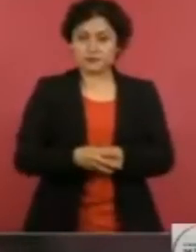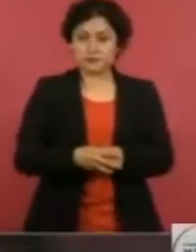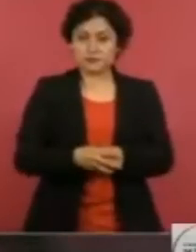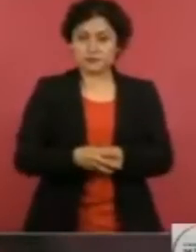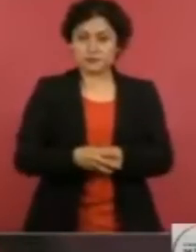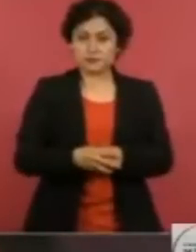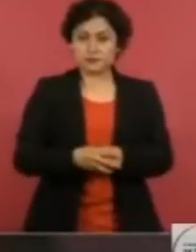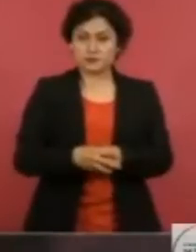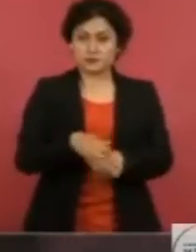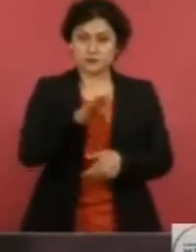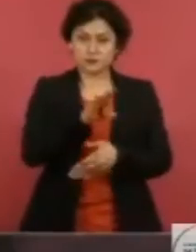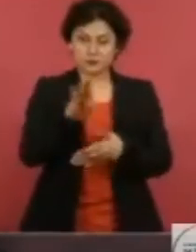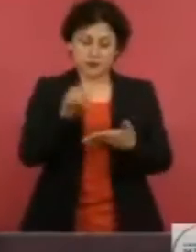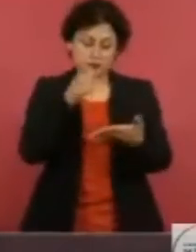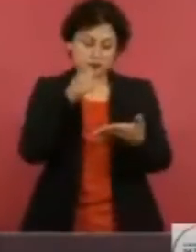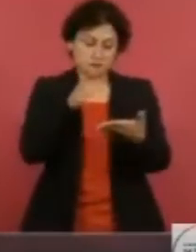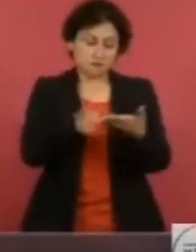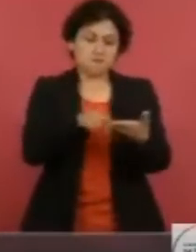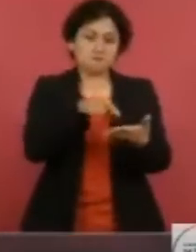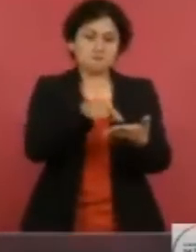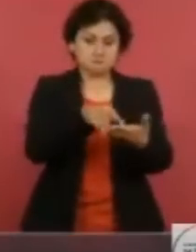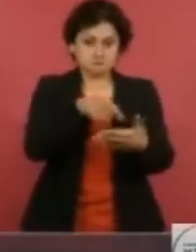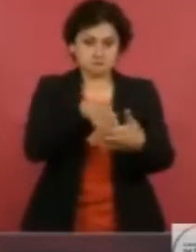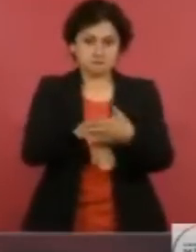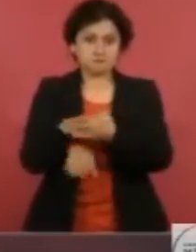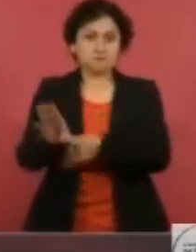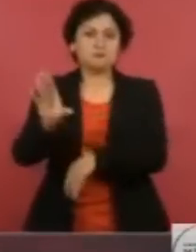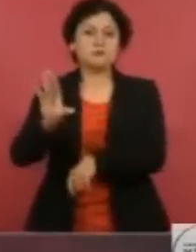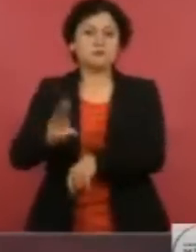la solicitud o autoriza